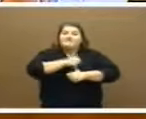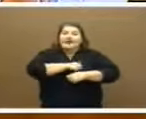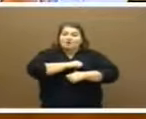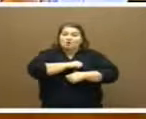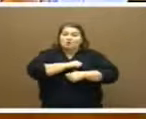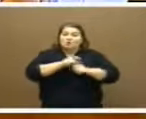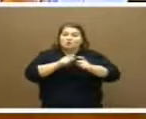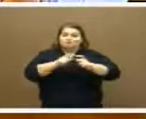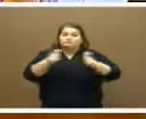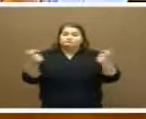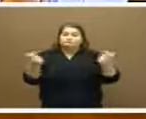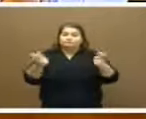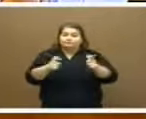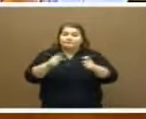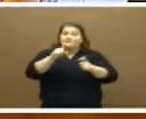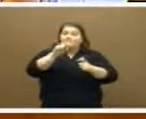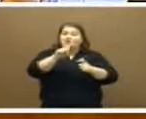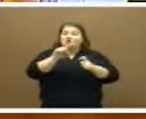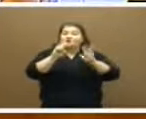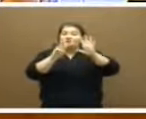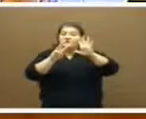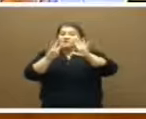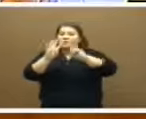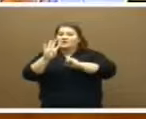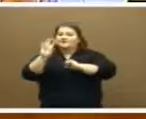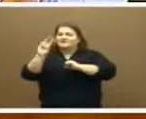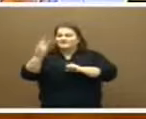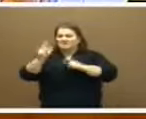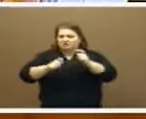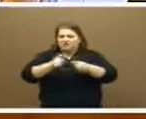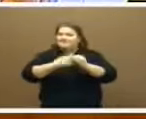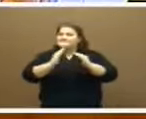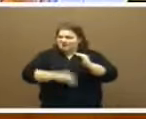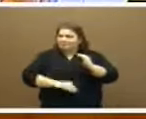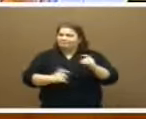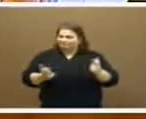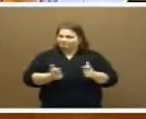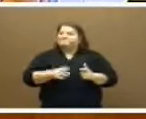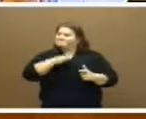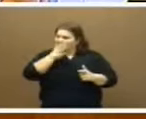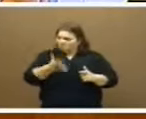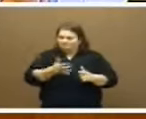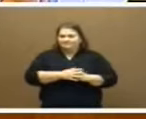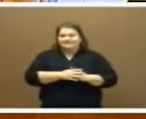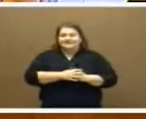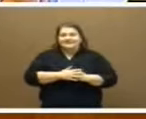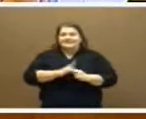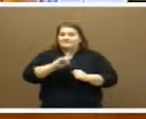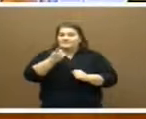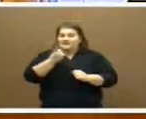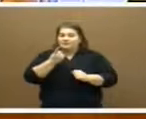registrado de 1.843 personas y es un dato positivo. Es positivo, primero, porque es